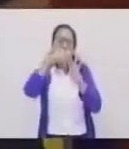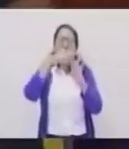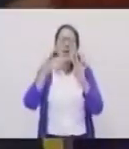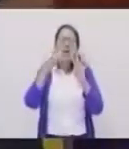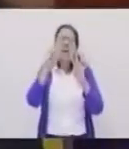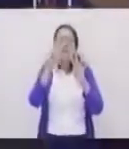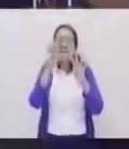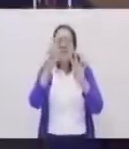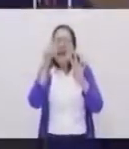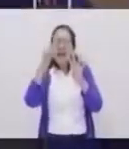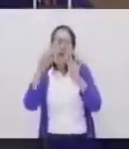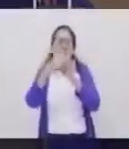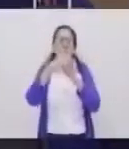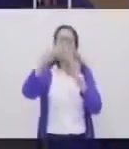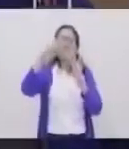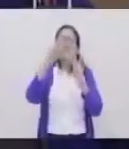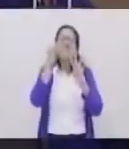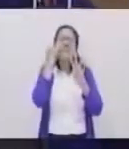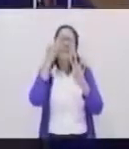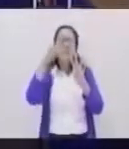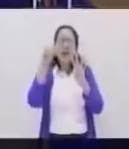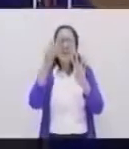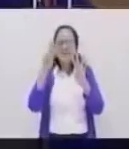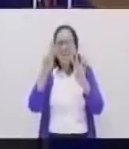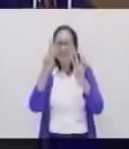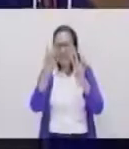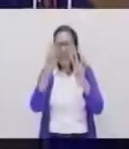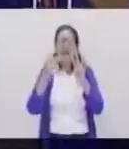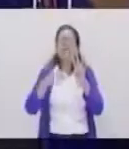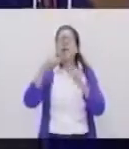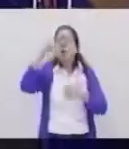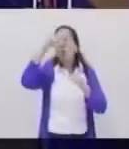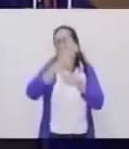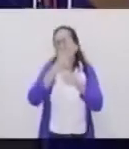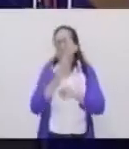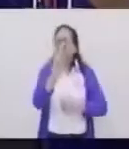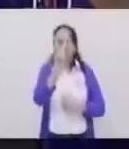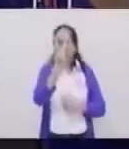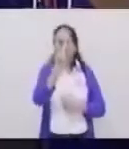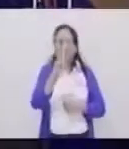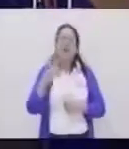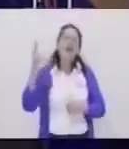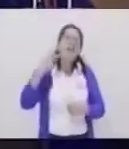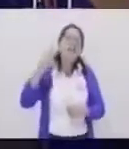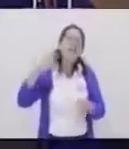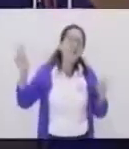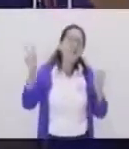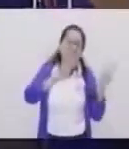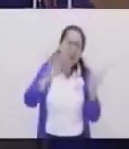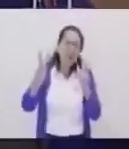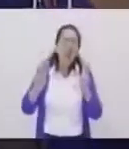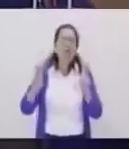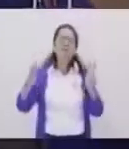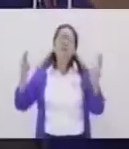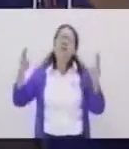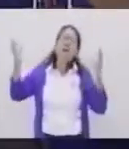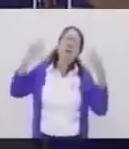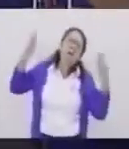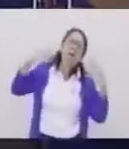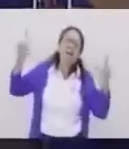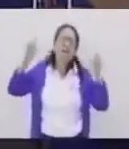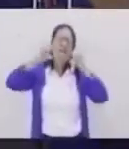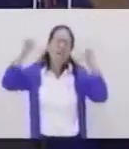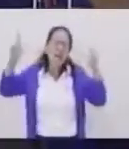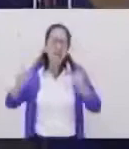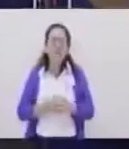otoño, primavera. En Guatemala solo dos estaciones, la del verano, estación seca, y